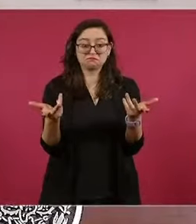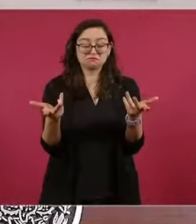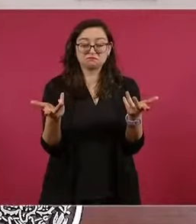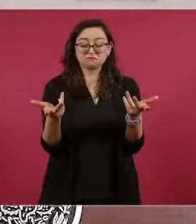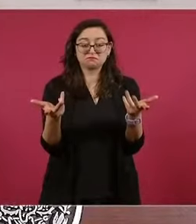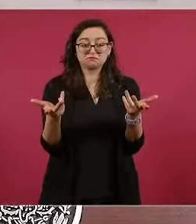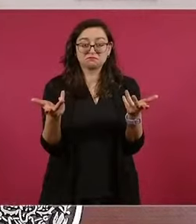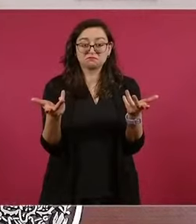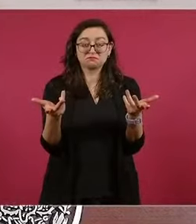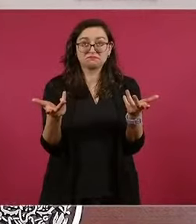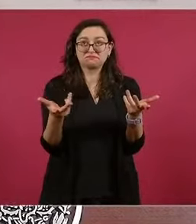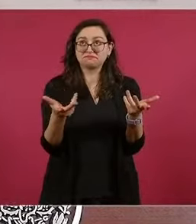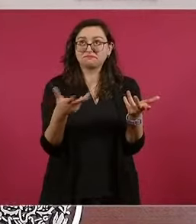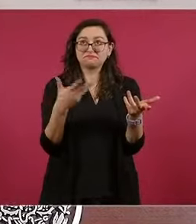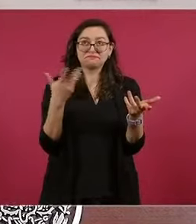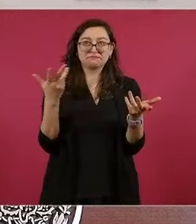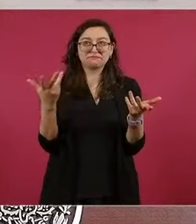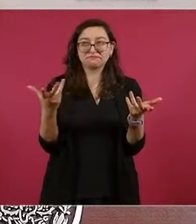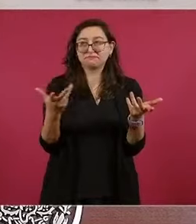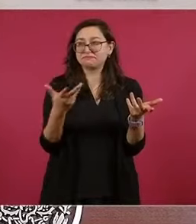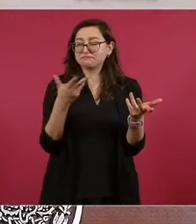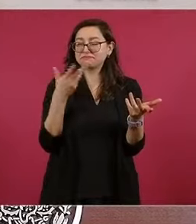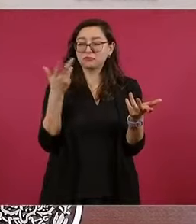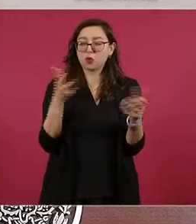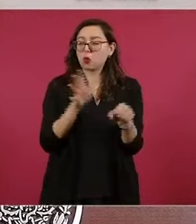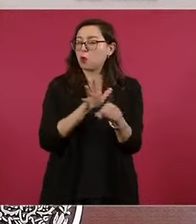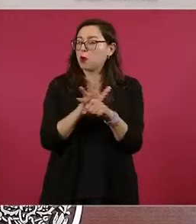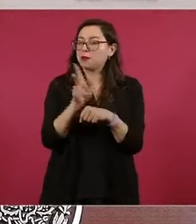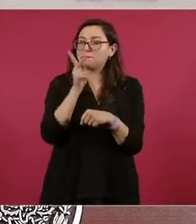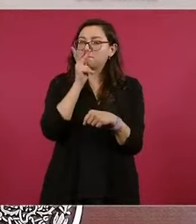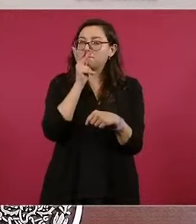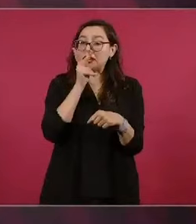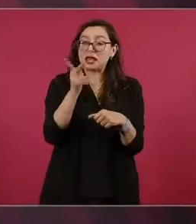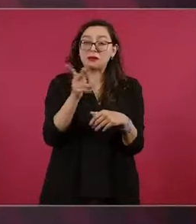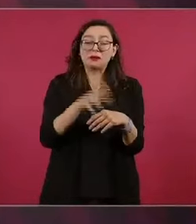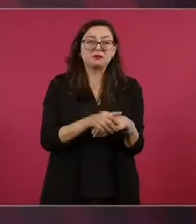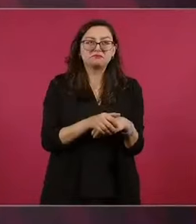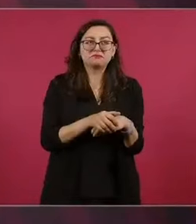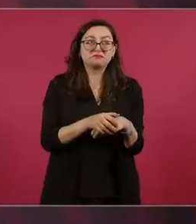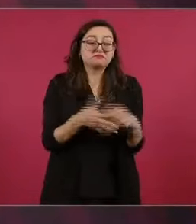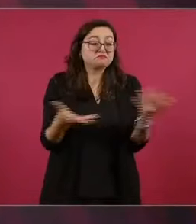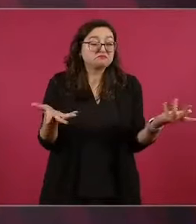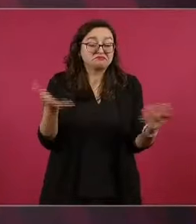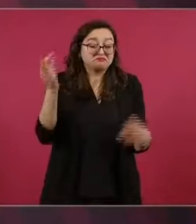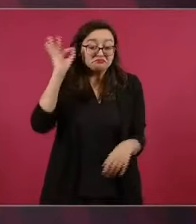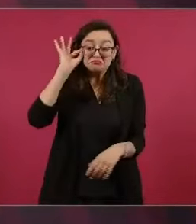vamos a llamarle servil,